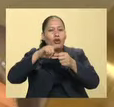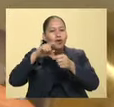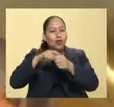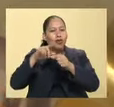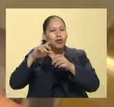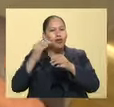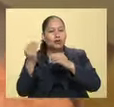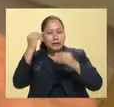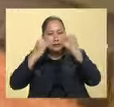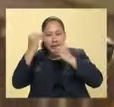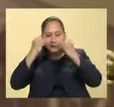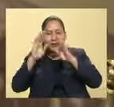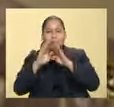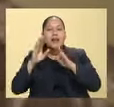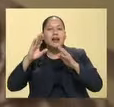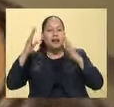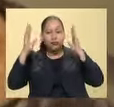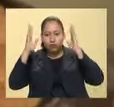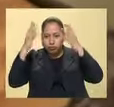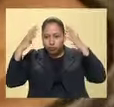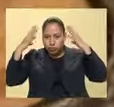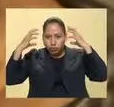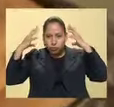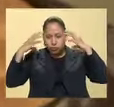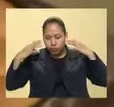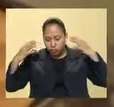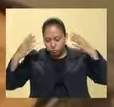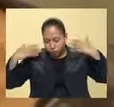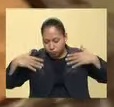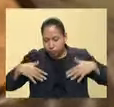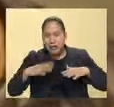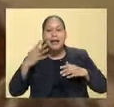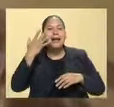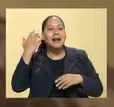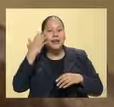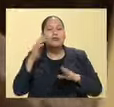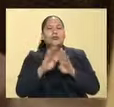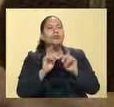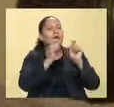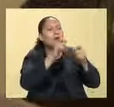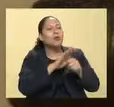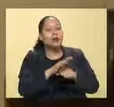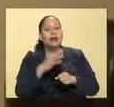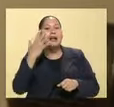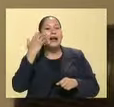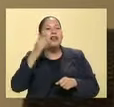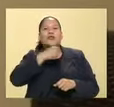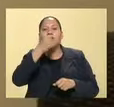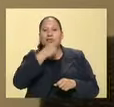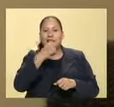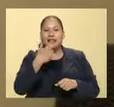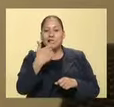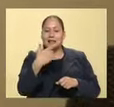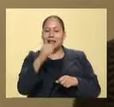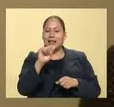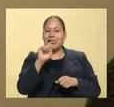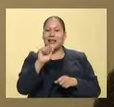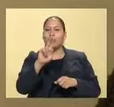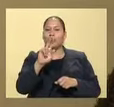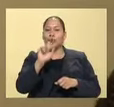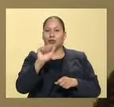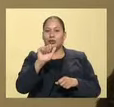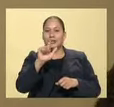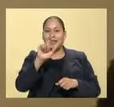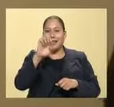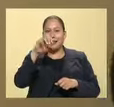y el pelo de los gatos. ¿Cuál es el personaje que estás interpretando aquí en Cats, querido? El gato más viejo, Gatusalem.